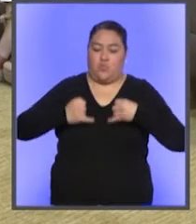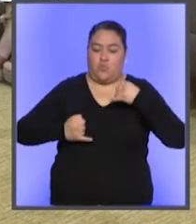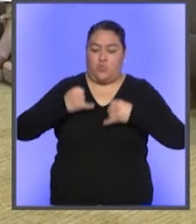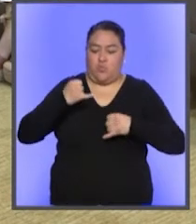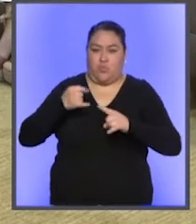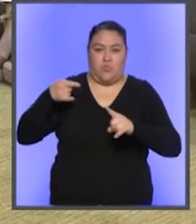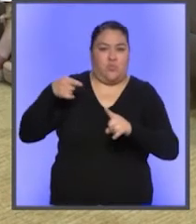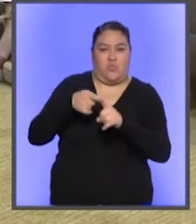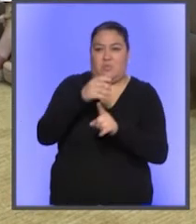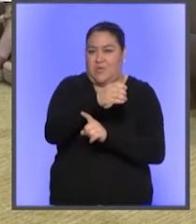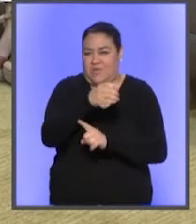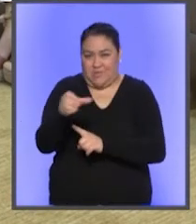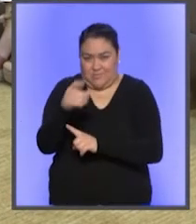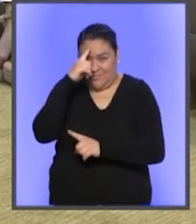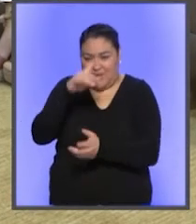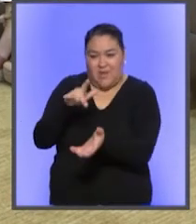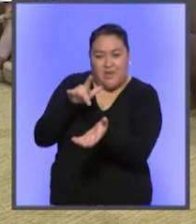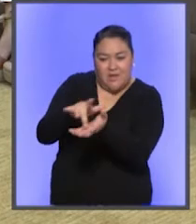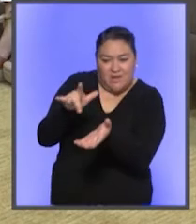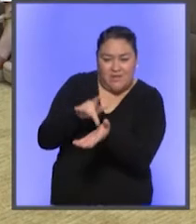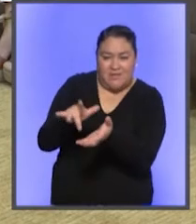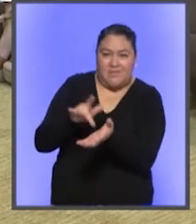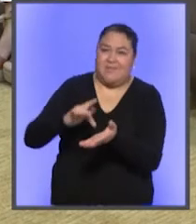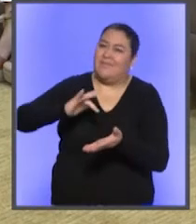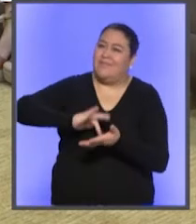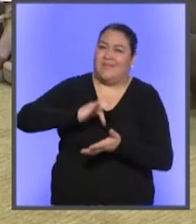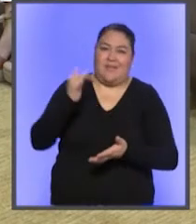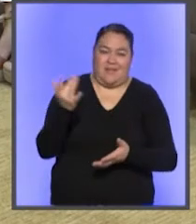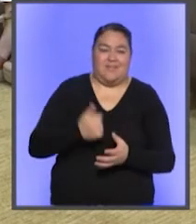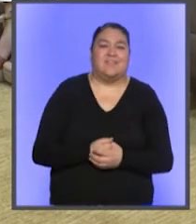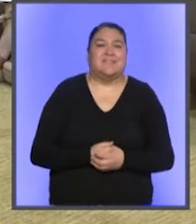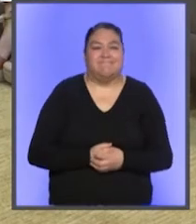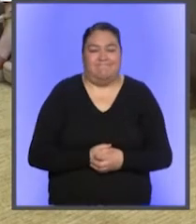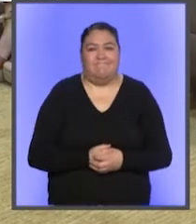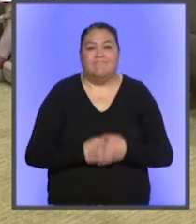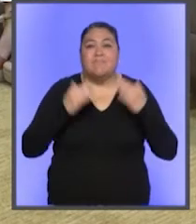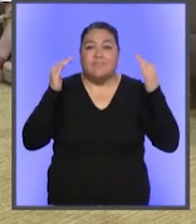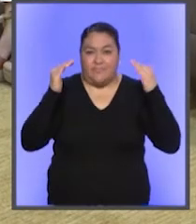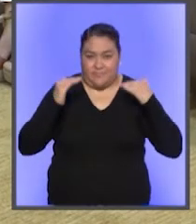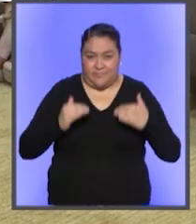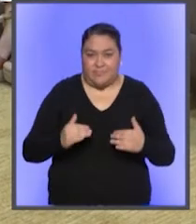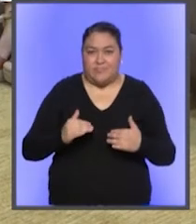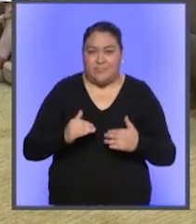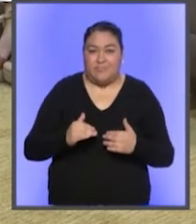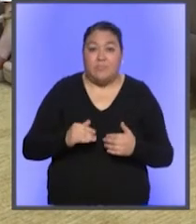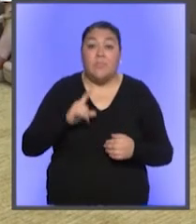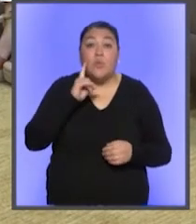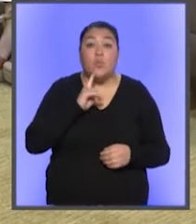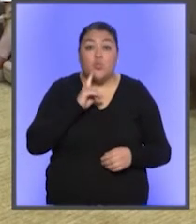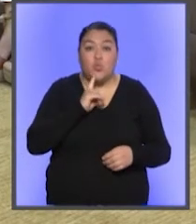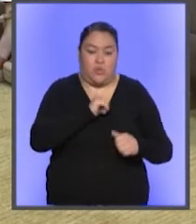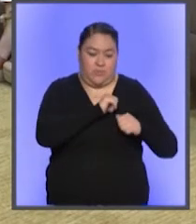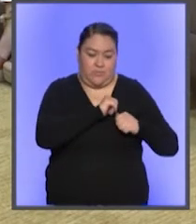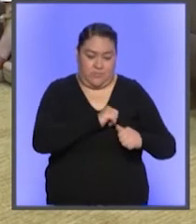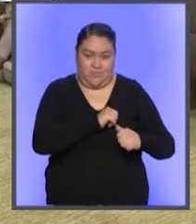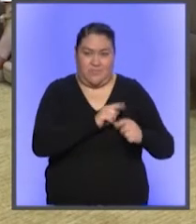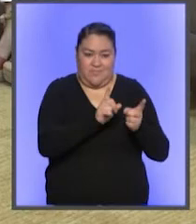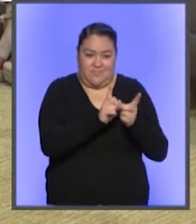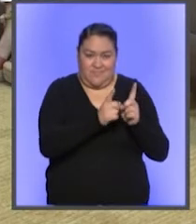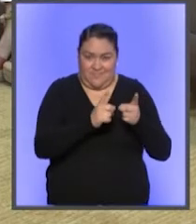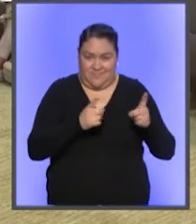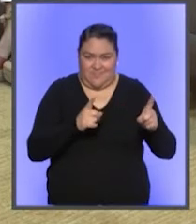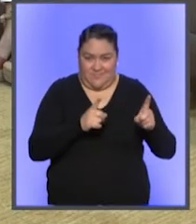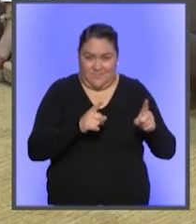todas estas mujeres Rurales Muchas gracias por su participación y ahora tenemos a la secretaria